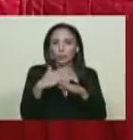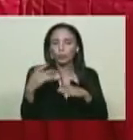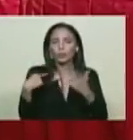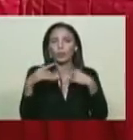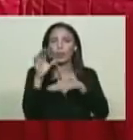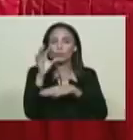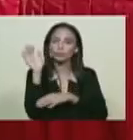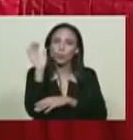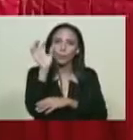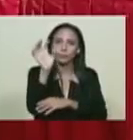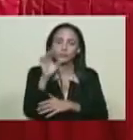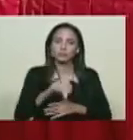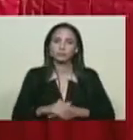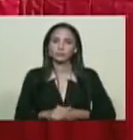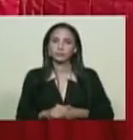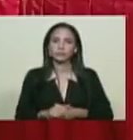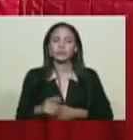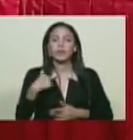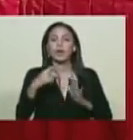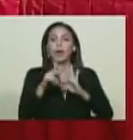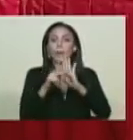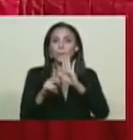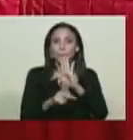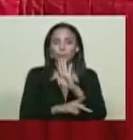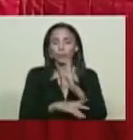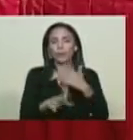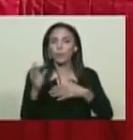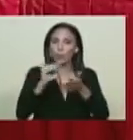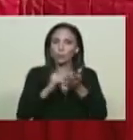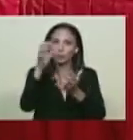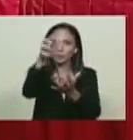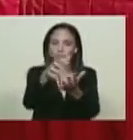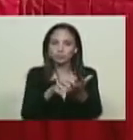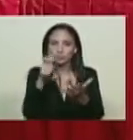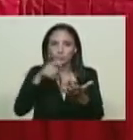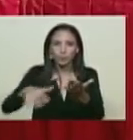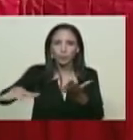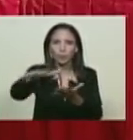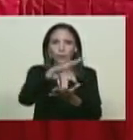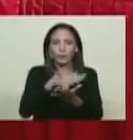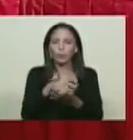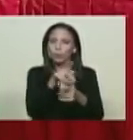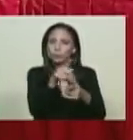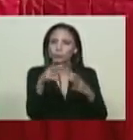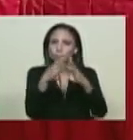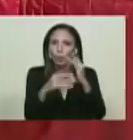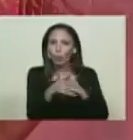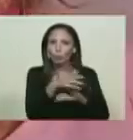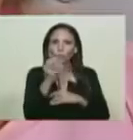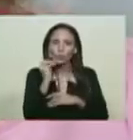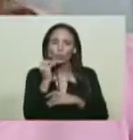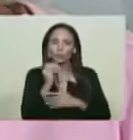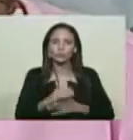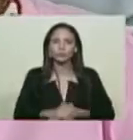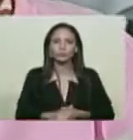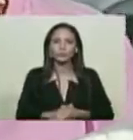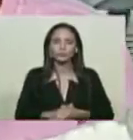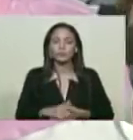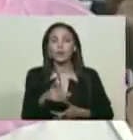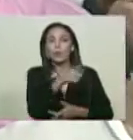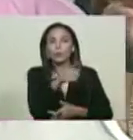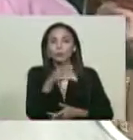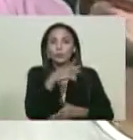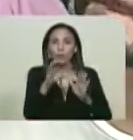patria. Así que este programa Vuelta al Campo es bello. Yo llamo a la juventud, constituyentes